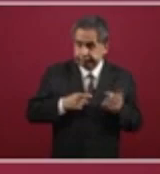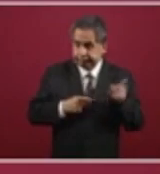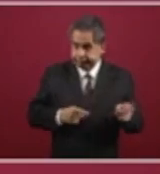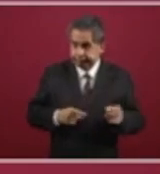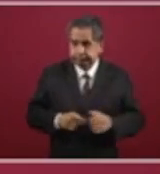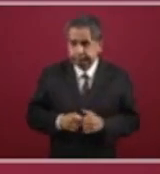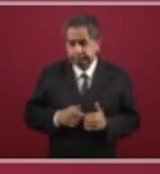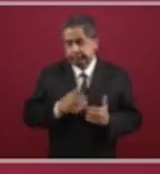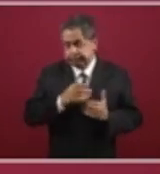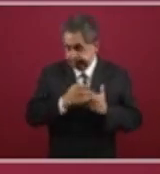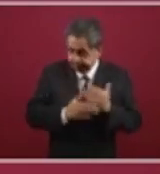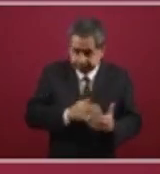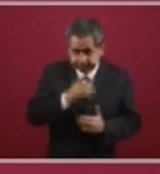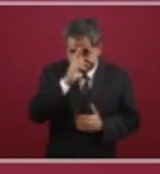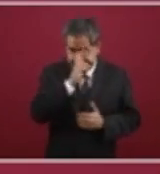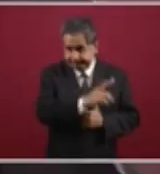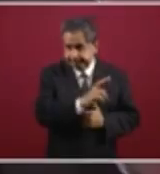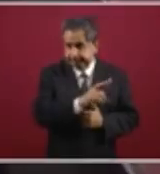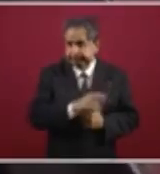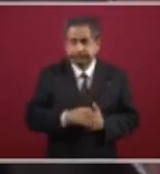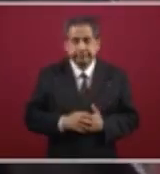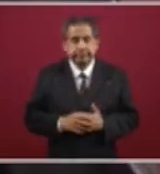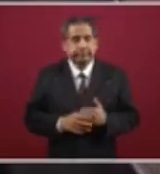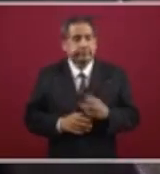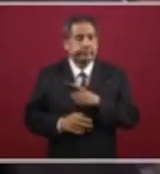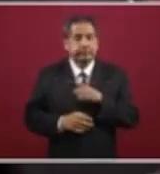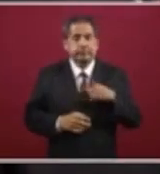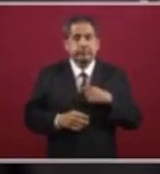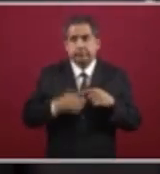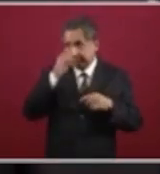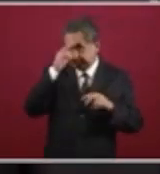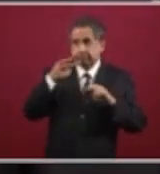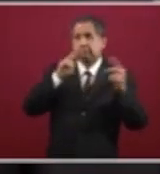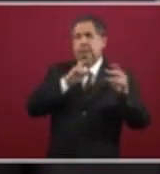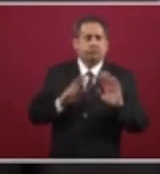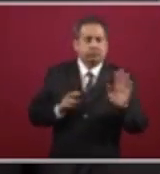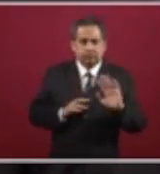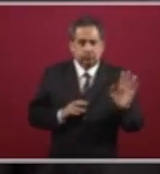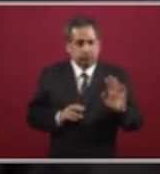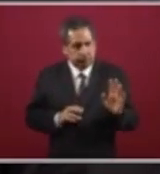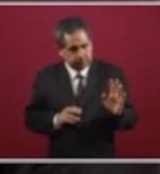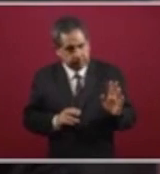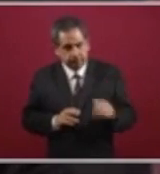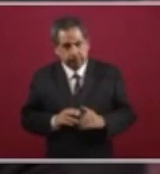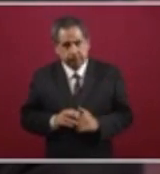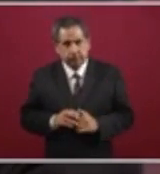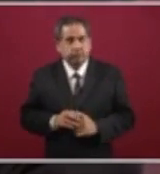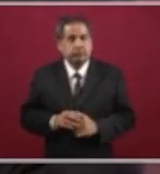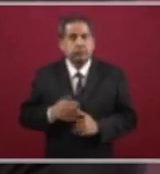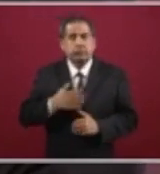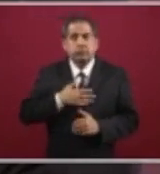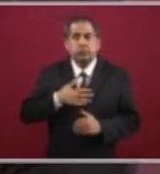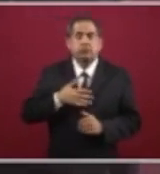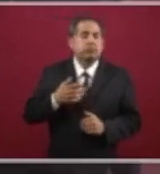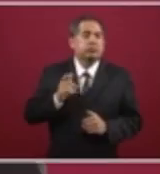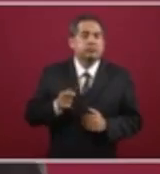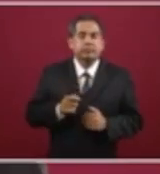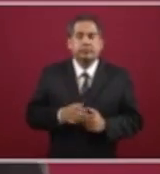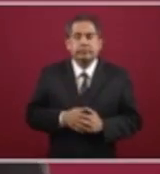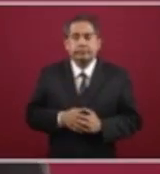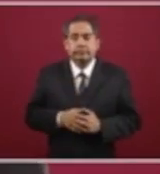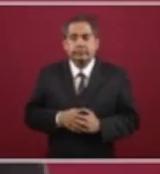con todo respeto, que no se vaya a interpretar de que estoy